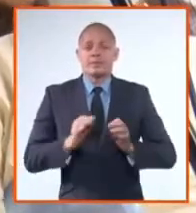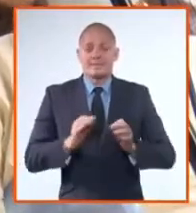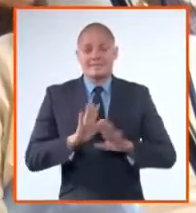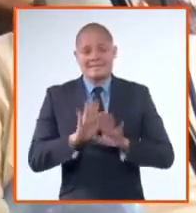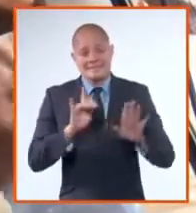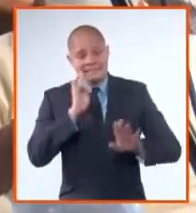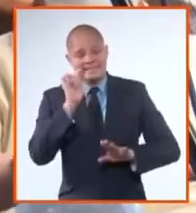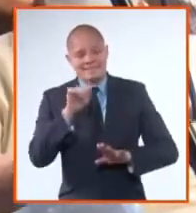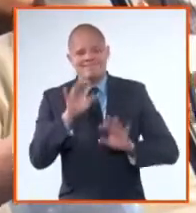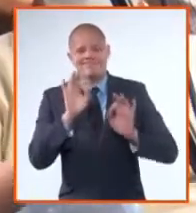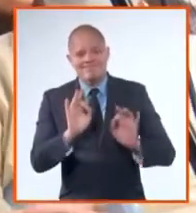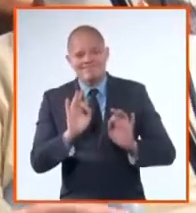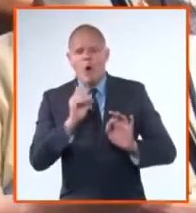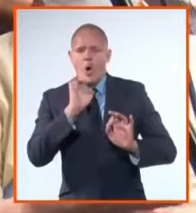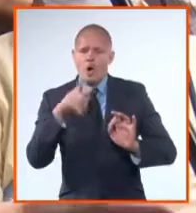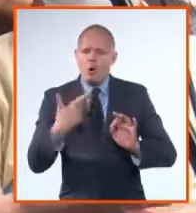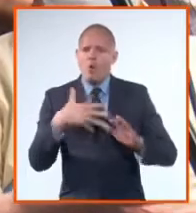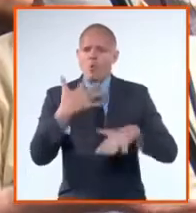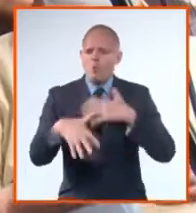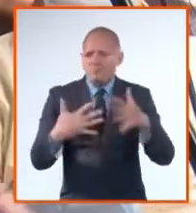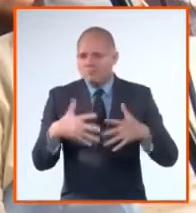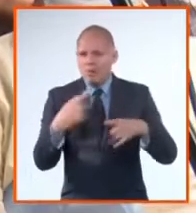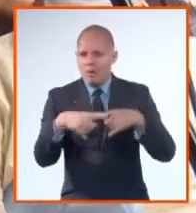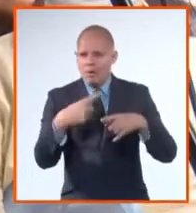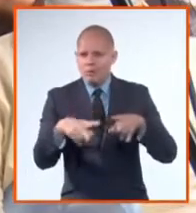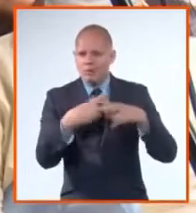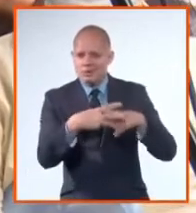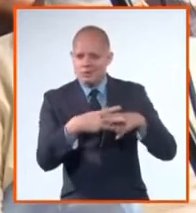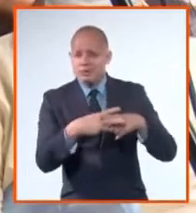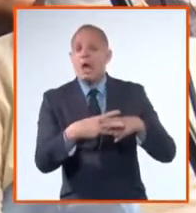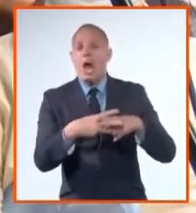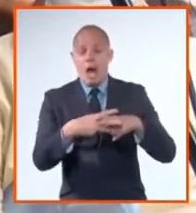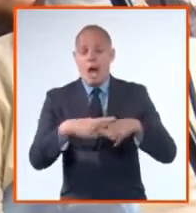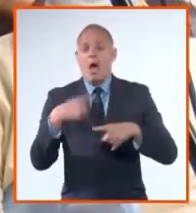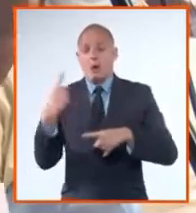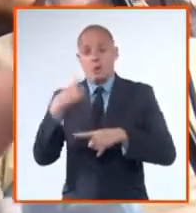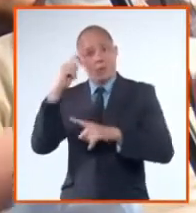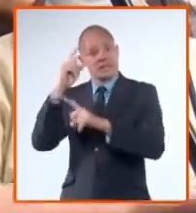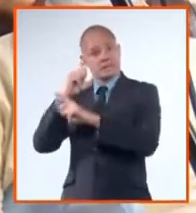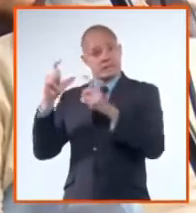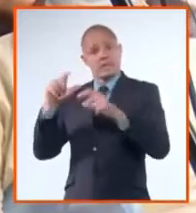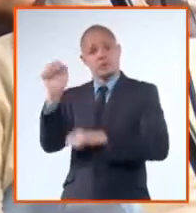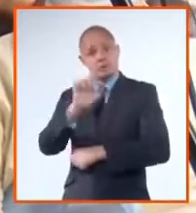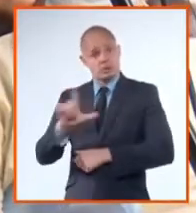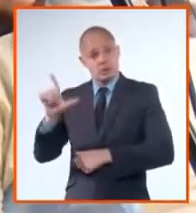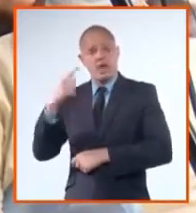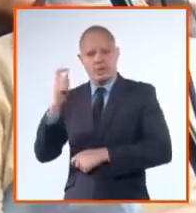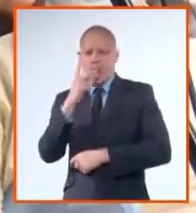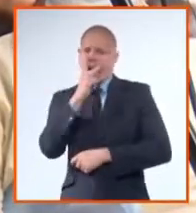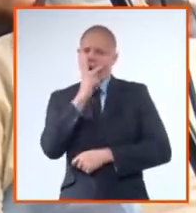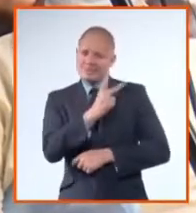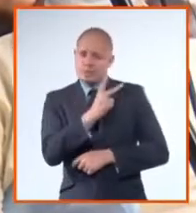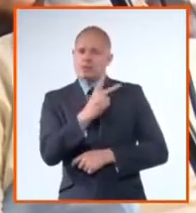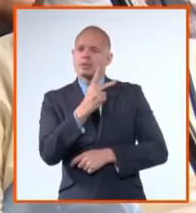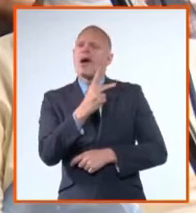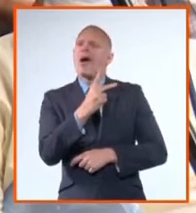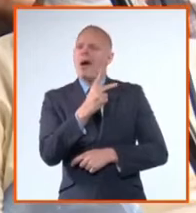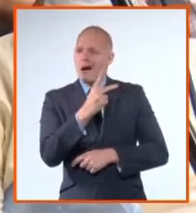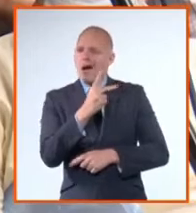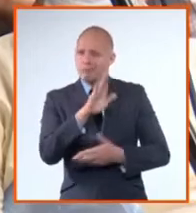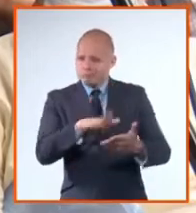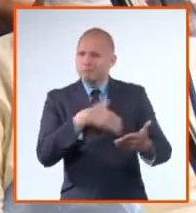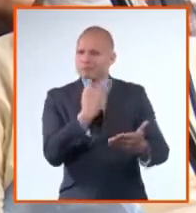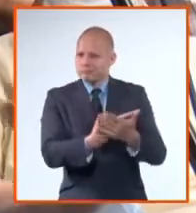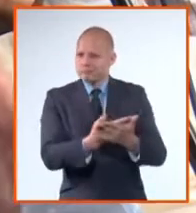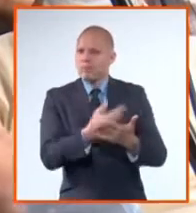el desarrollo de nuestra vida, se nos enreda el desarrollo de nuestra seguridad ciudadana,